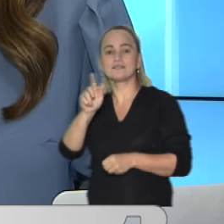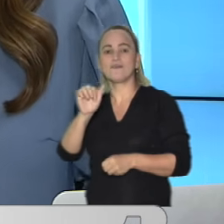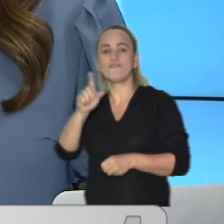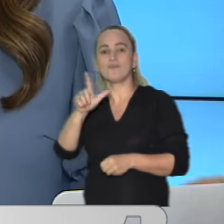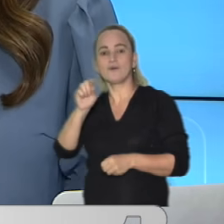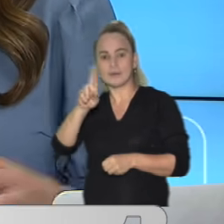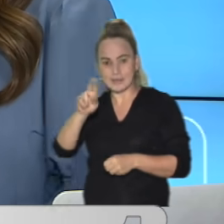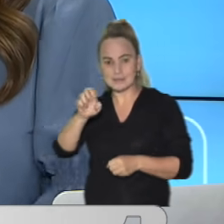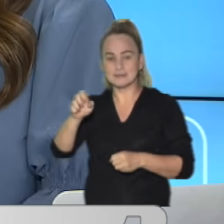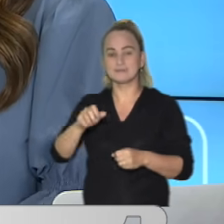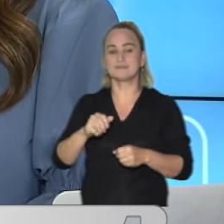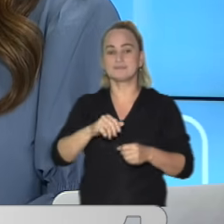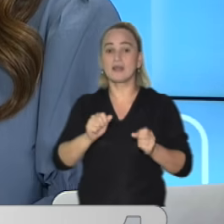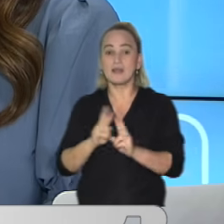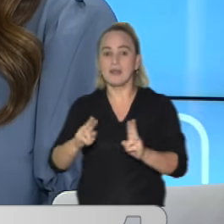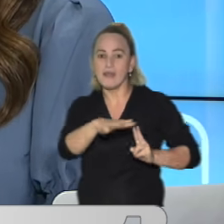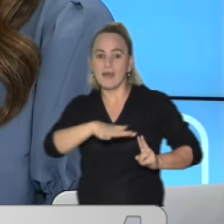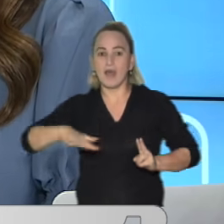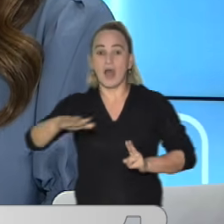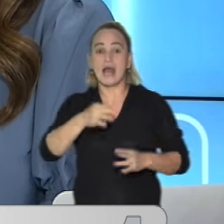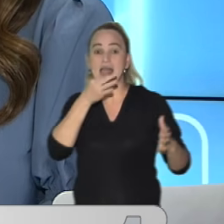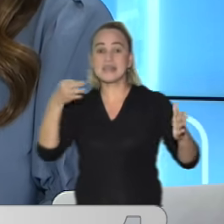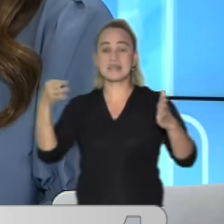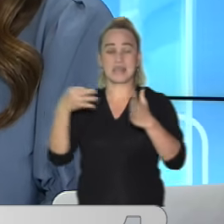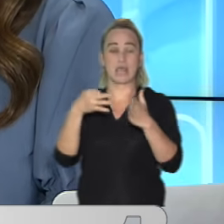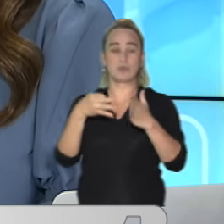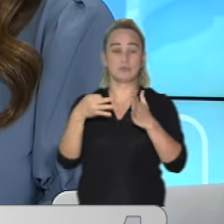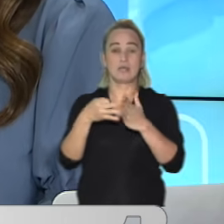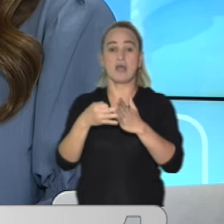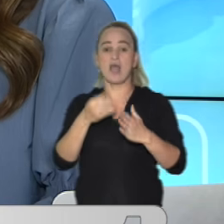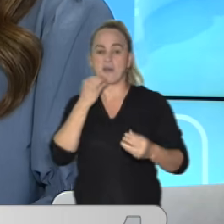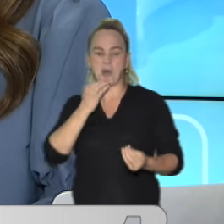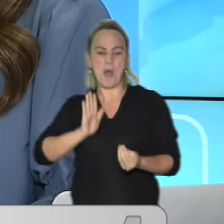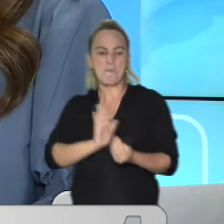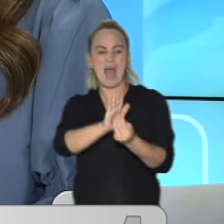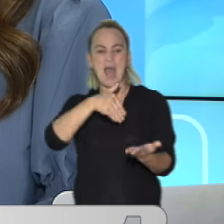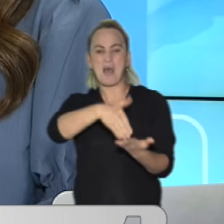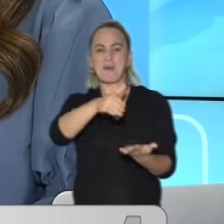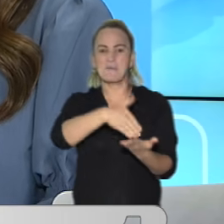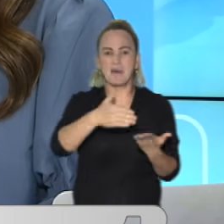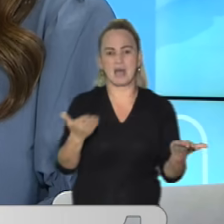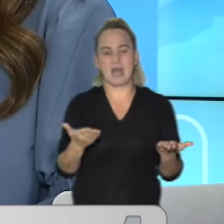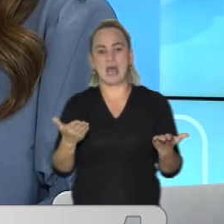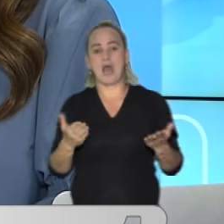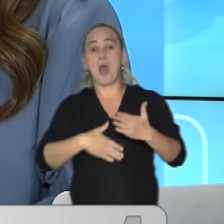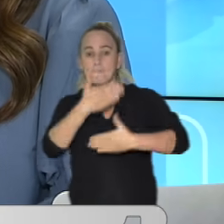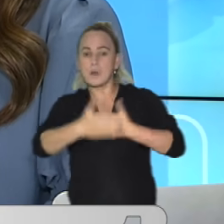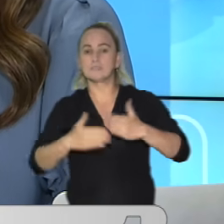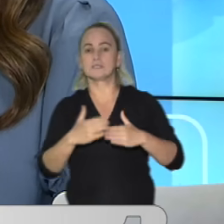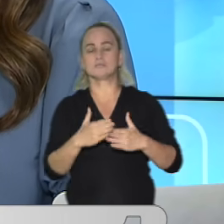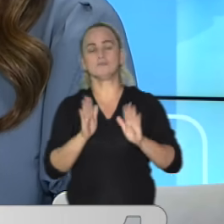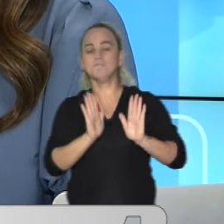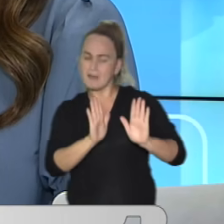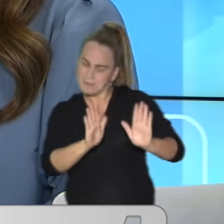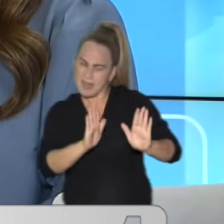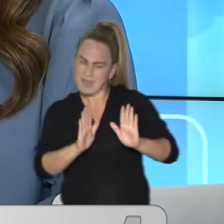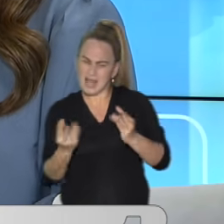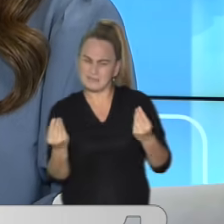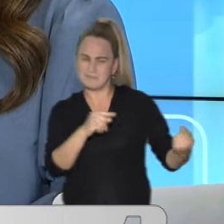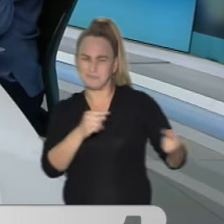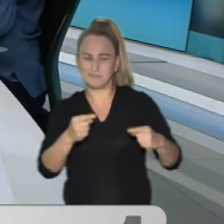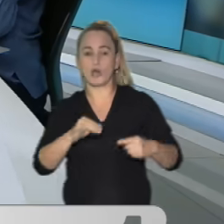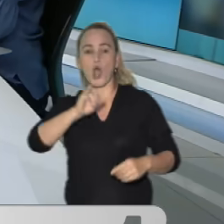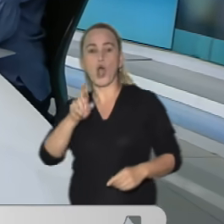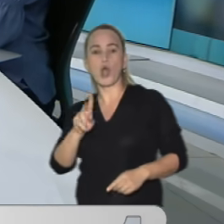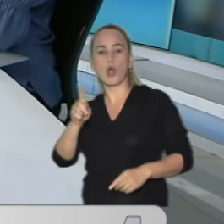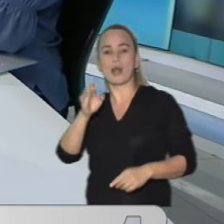de la Ciénaga Mallorquín, denuncia violencia en un intento de desalojo. El procedimiento fue suspendido por los enfrentamientos. Jorge Castro